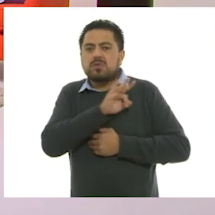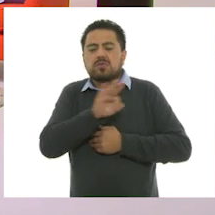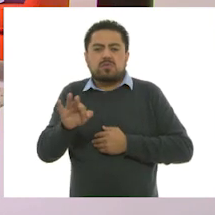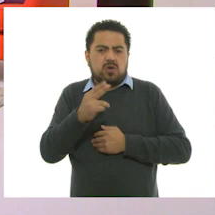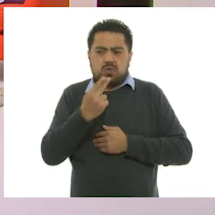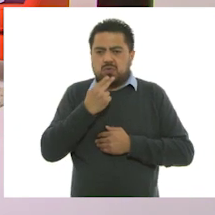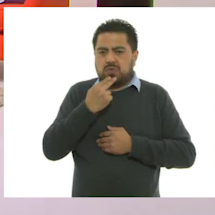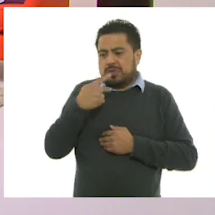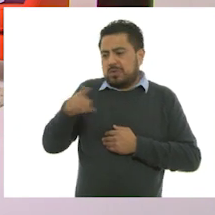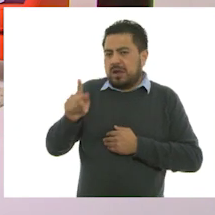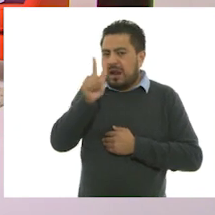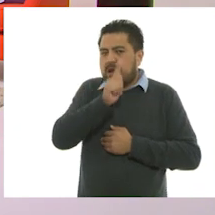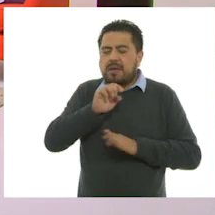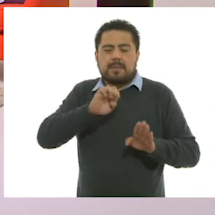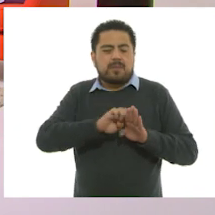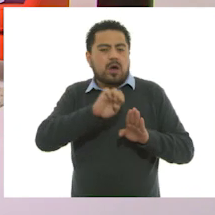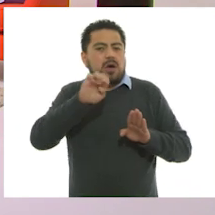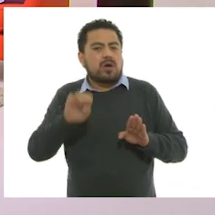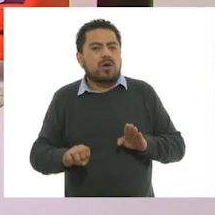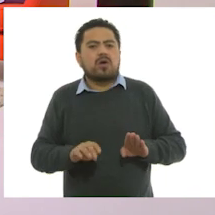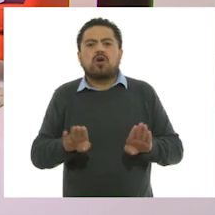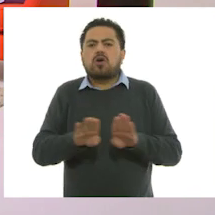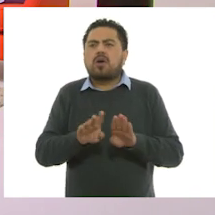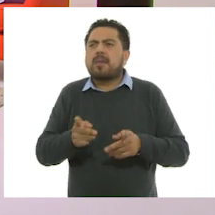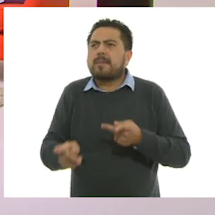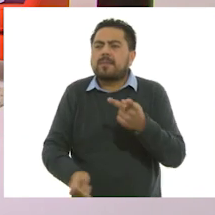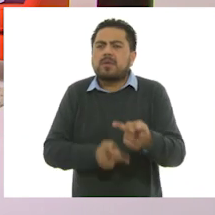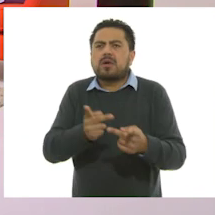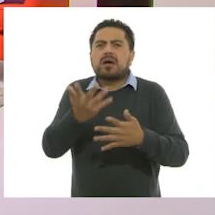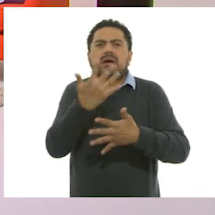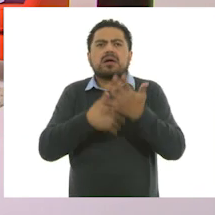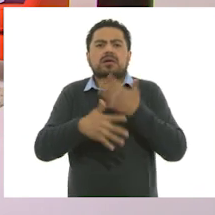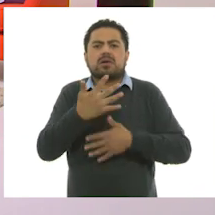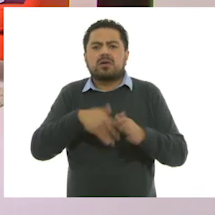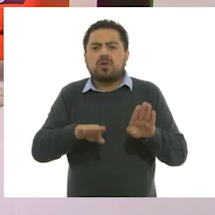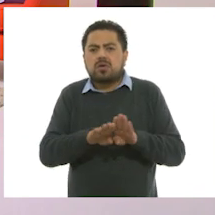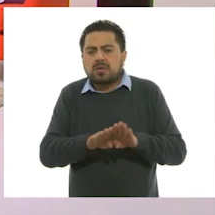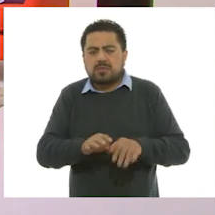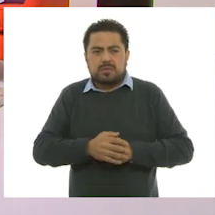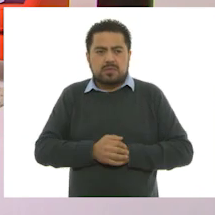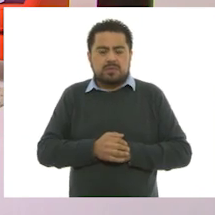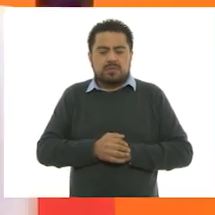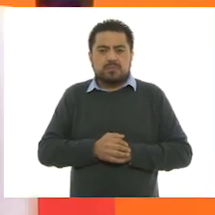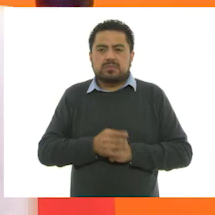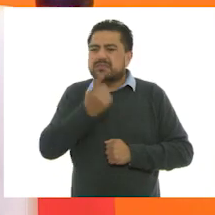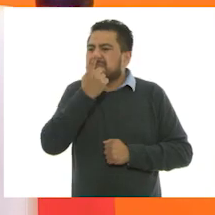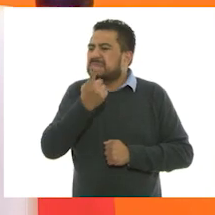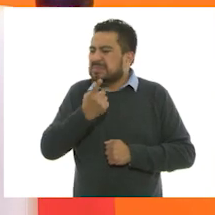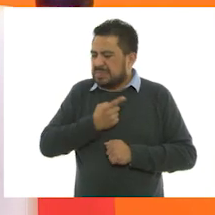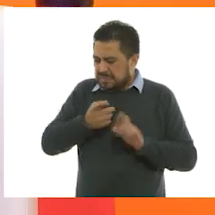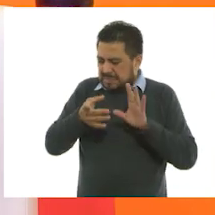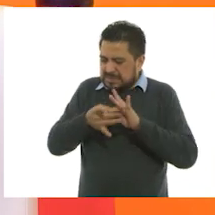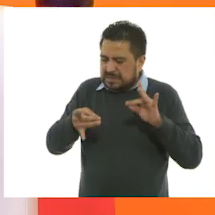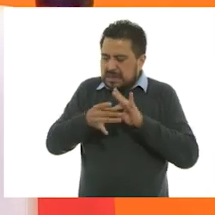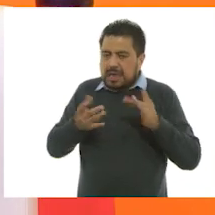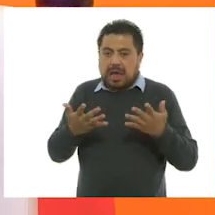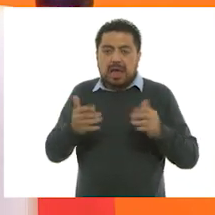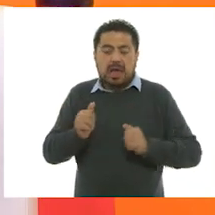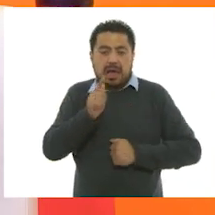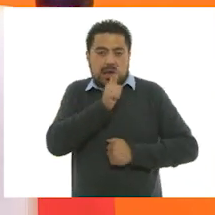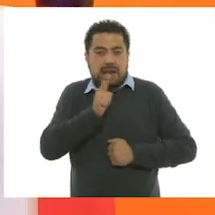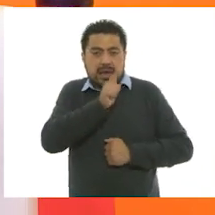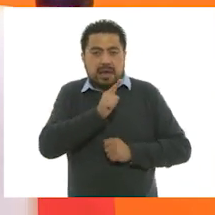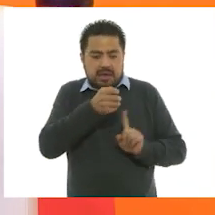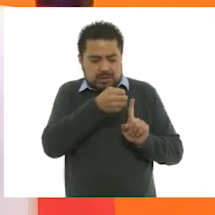uso de su lengua. Por ejemplo, ¿cómo preguntamos en lengua de señas? Nos contaste que tiene gramática